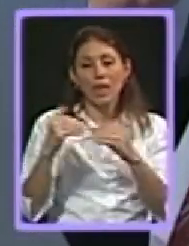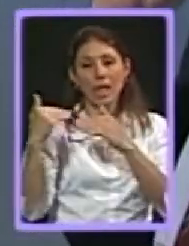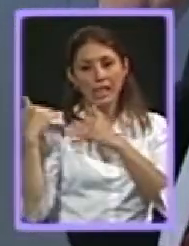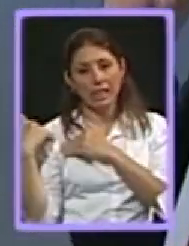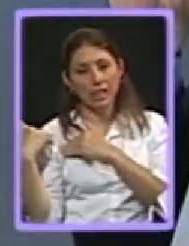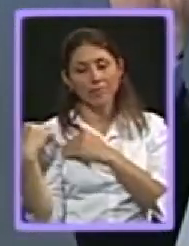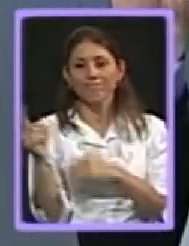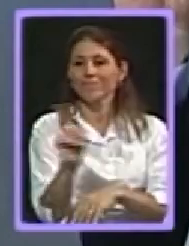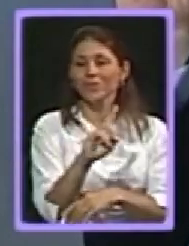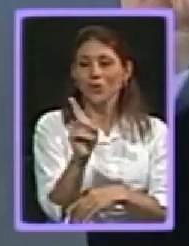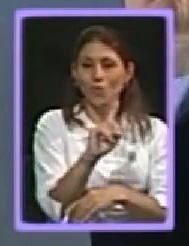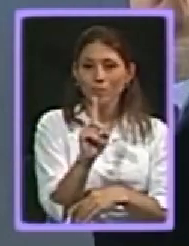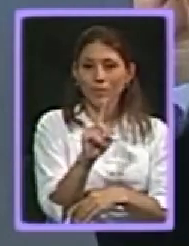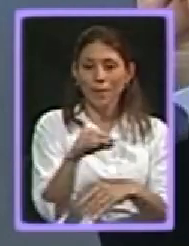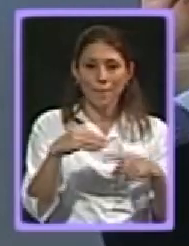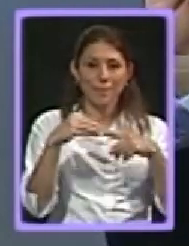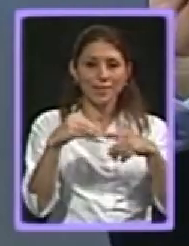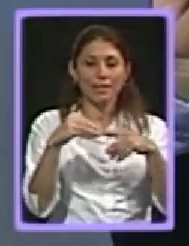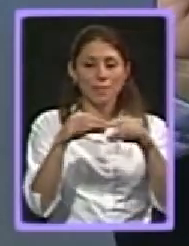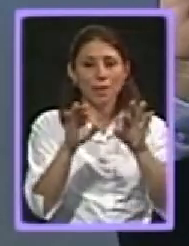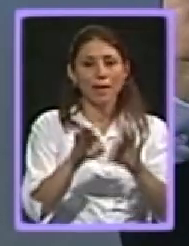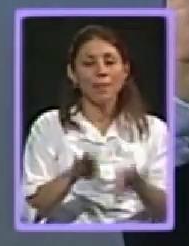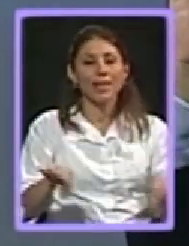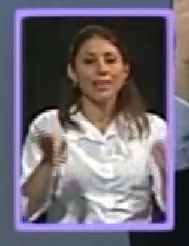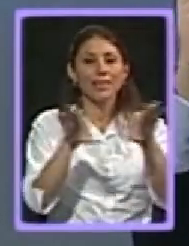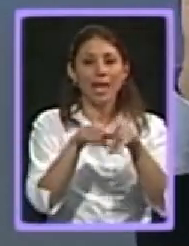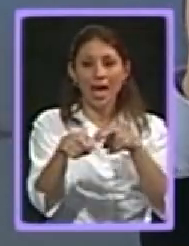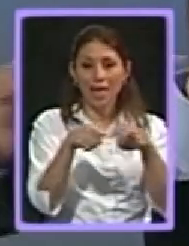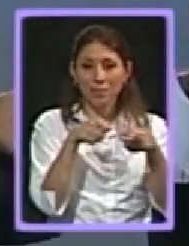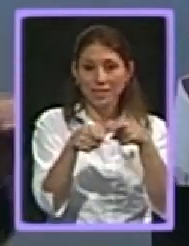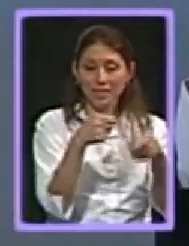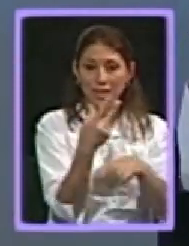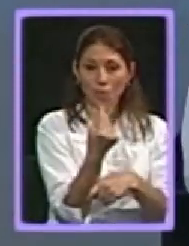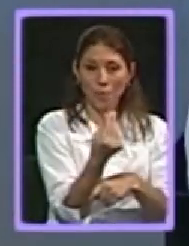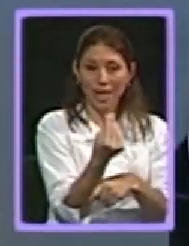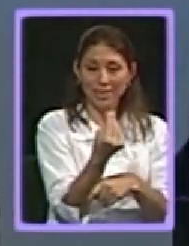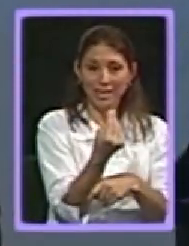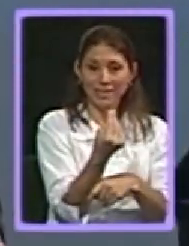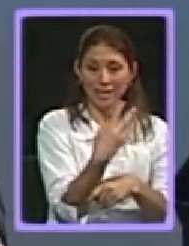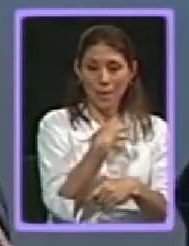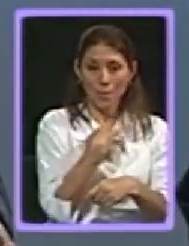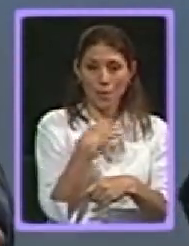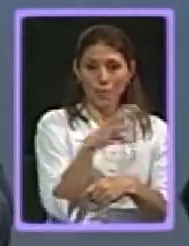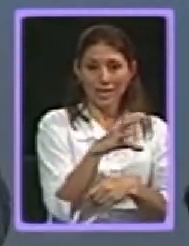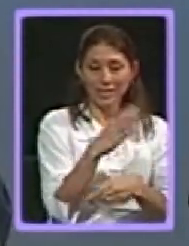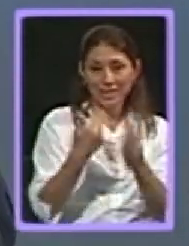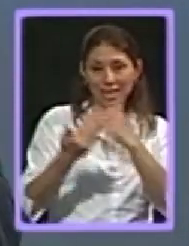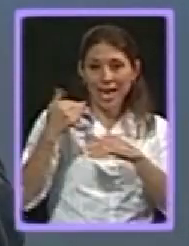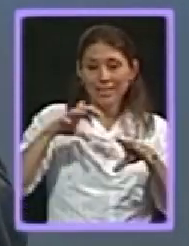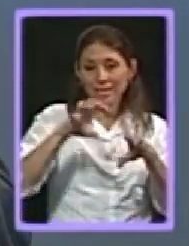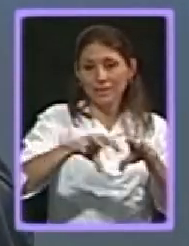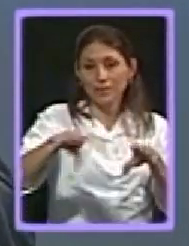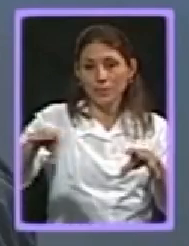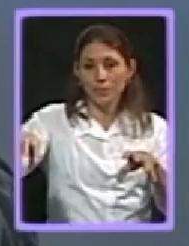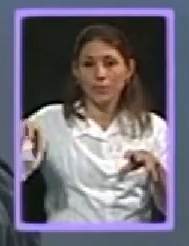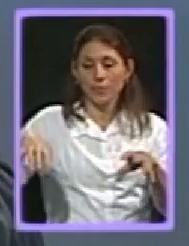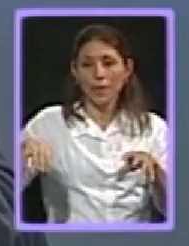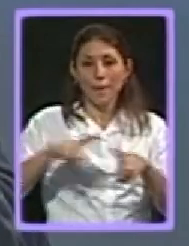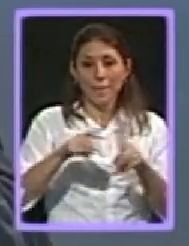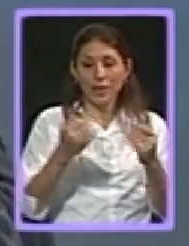que fundamentalmente administrando esas platitas que antes estaban repartidas, ¿verdad? Se